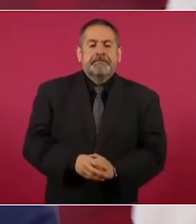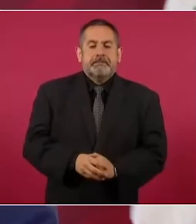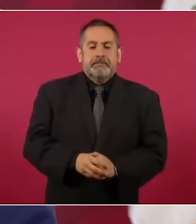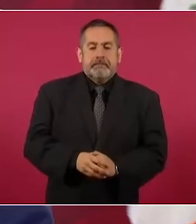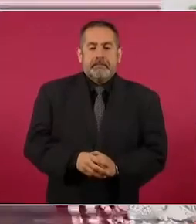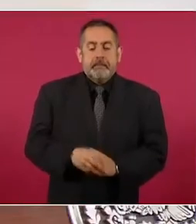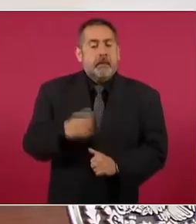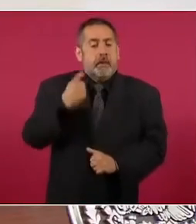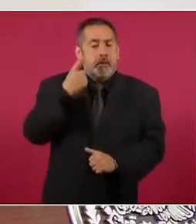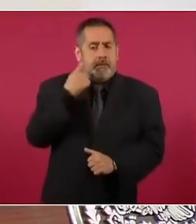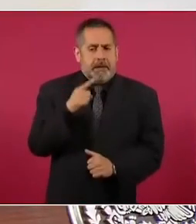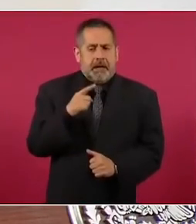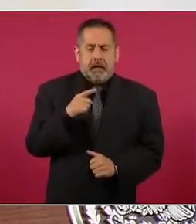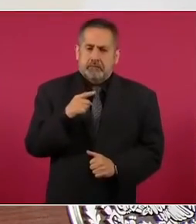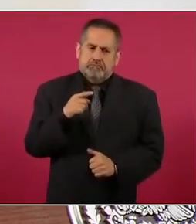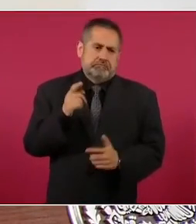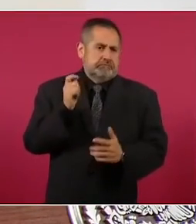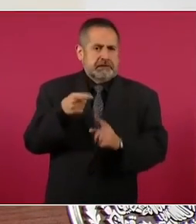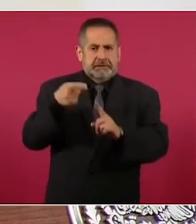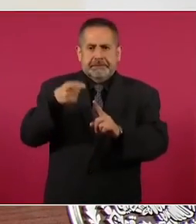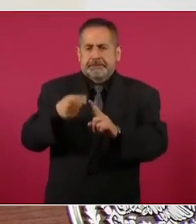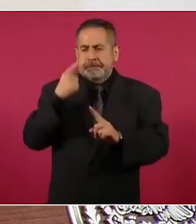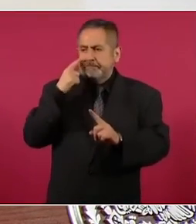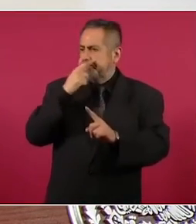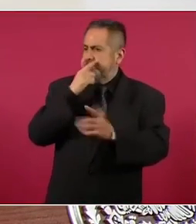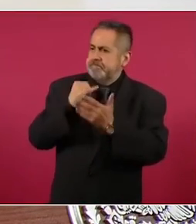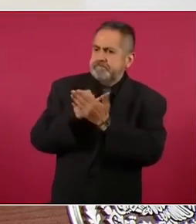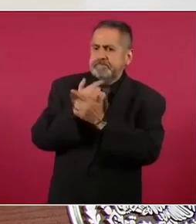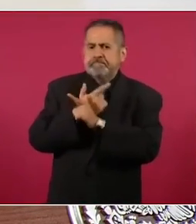Y esto es parte de la democracia.